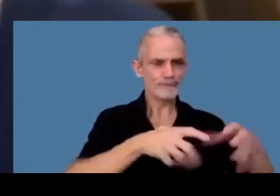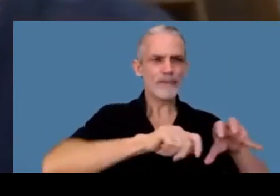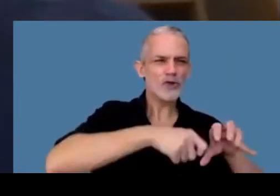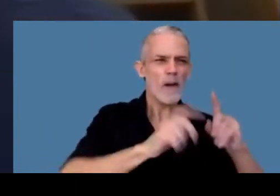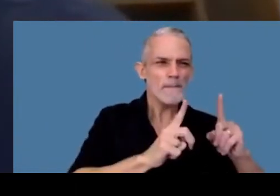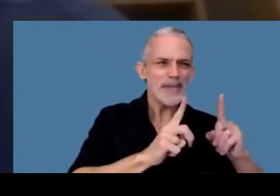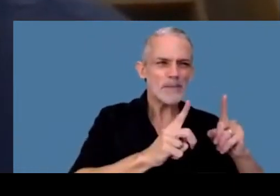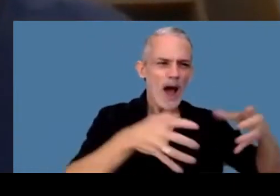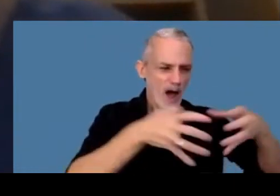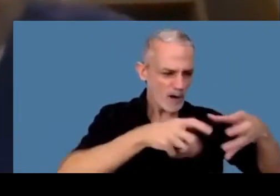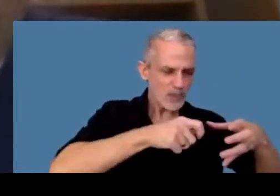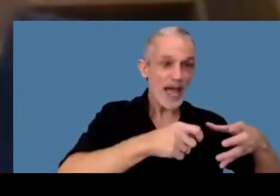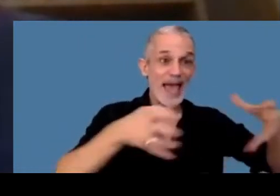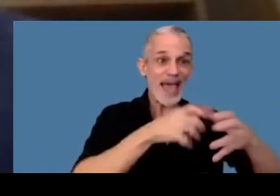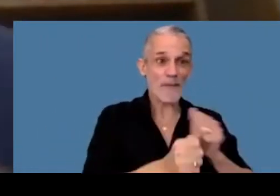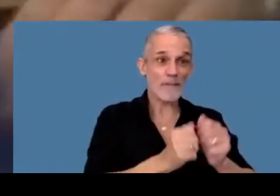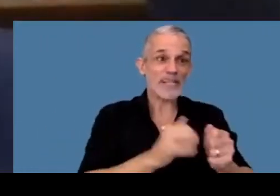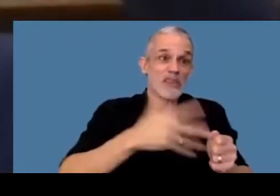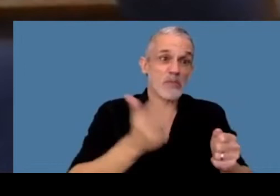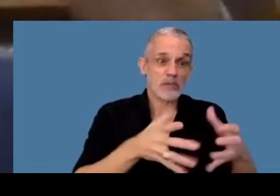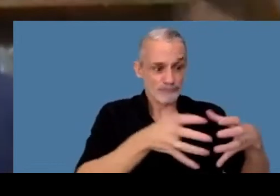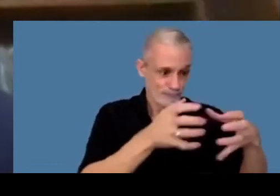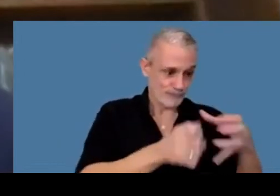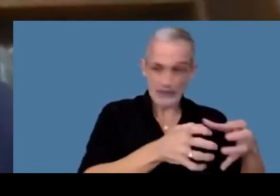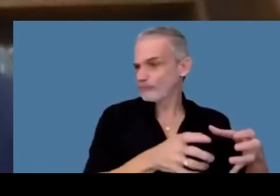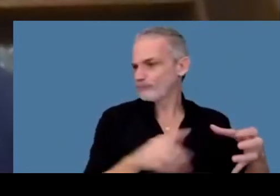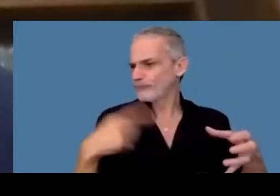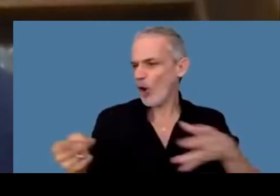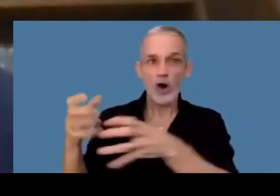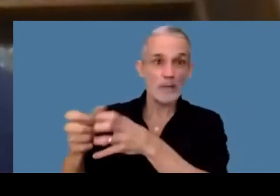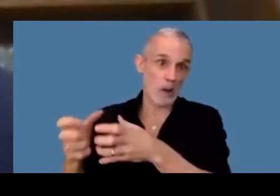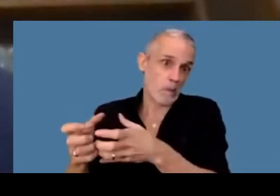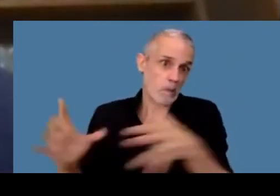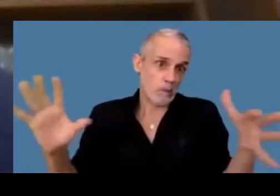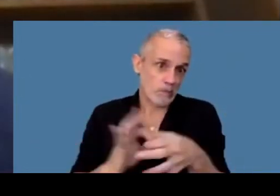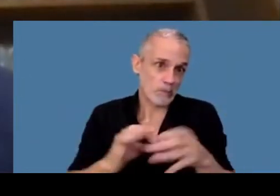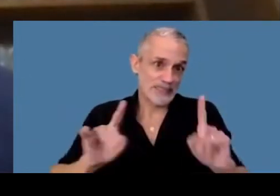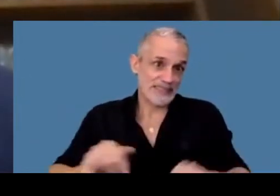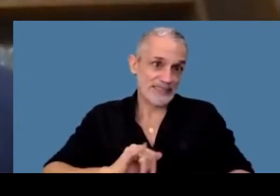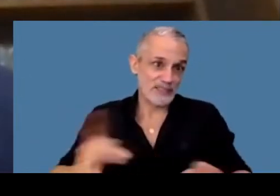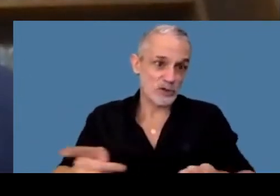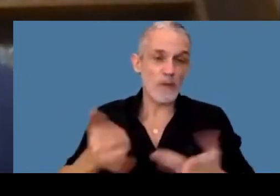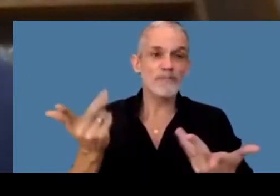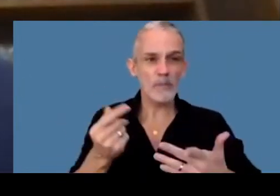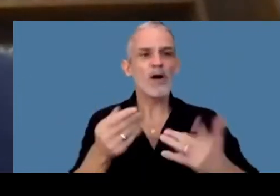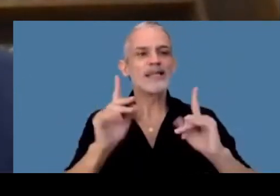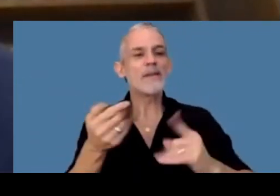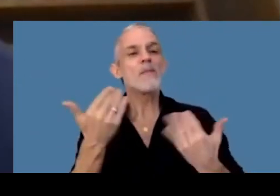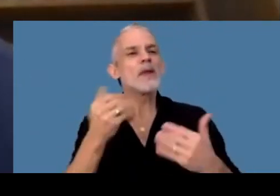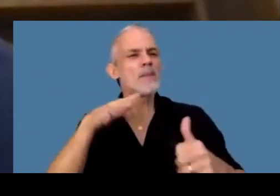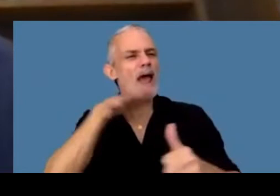habrá que ver cómo nos juntamos y cómo no nos juntamos, y acá ya podríamos empezar a discutir la perspectiva de género también, ¿no?